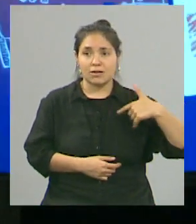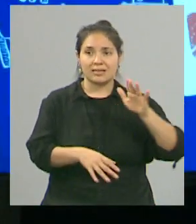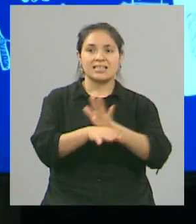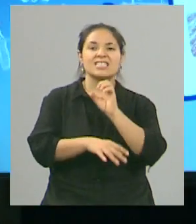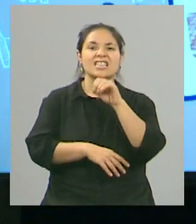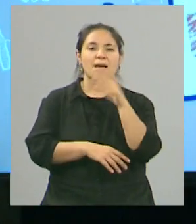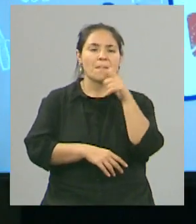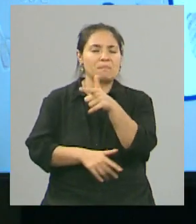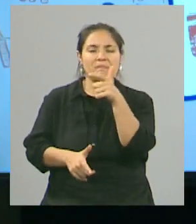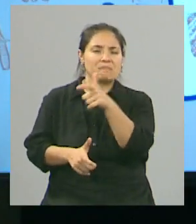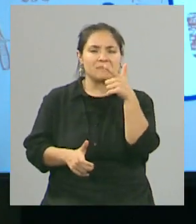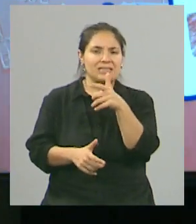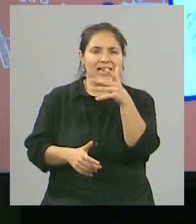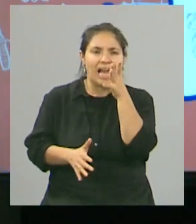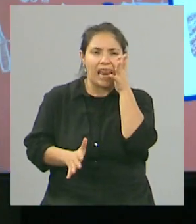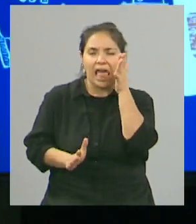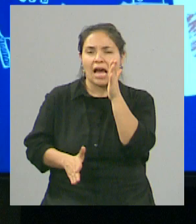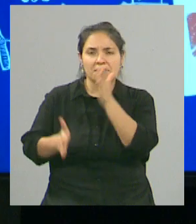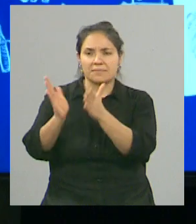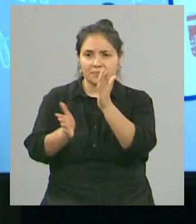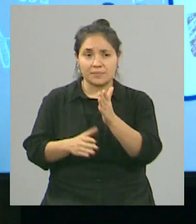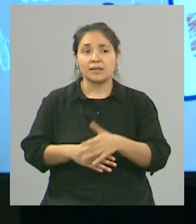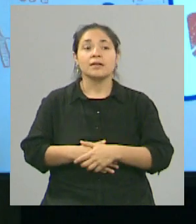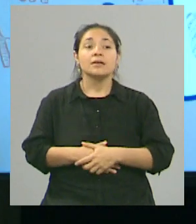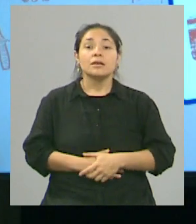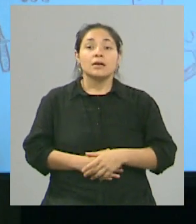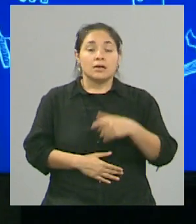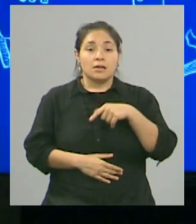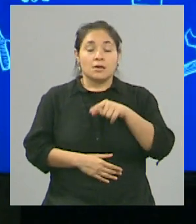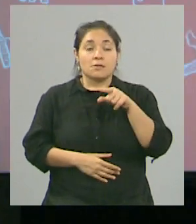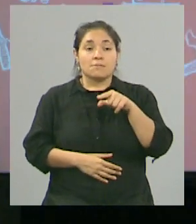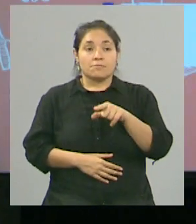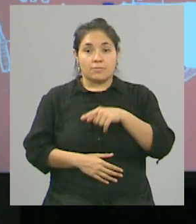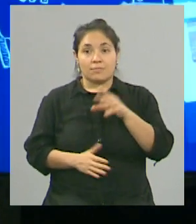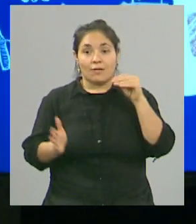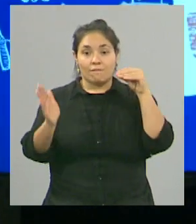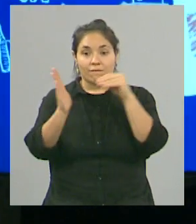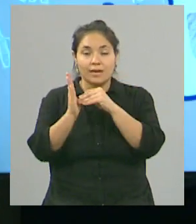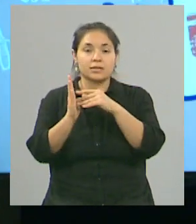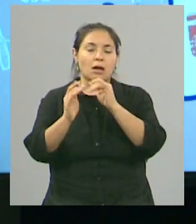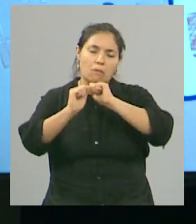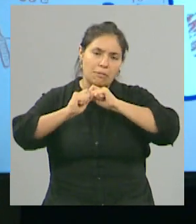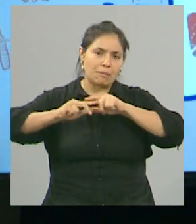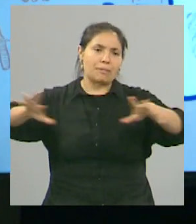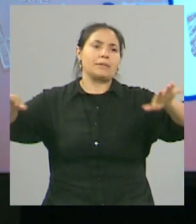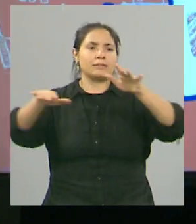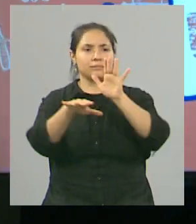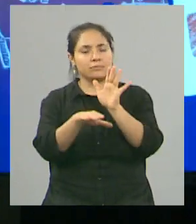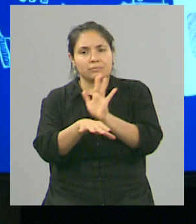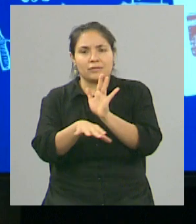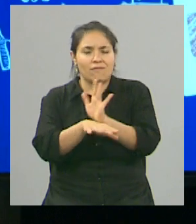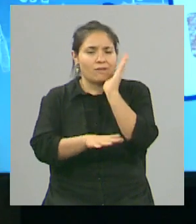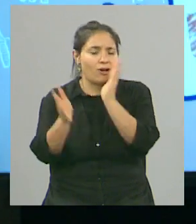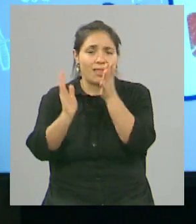Budge. A partir de esa fecha, por la resonancia, por la envergadura que tiene el hecho, porque además